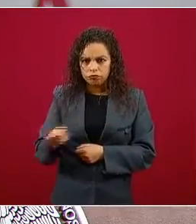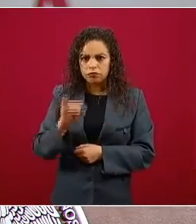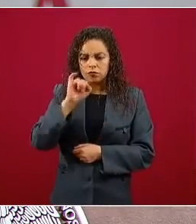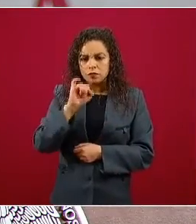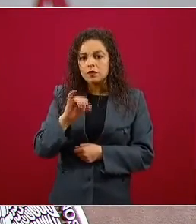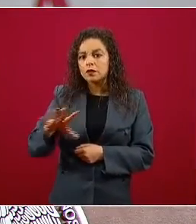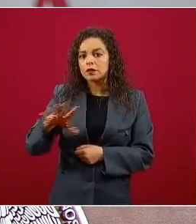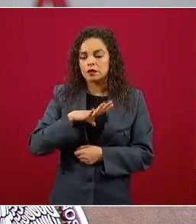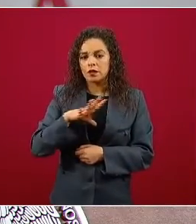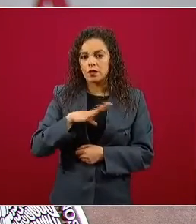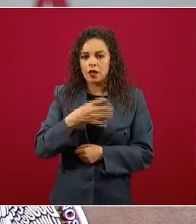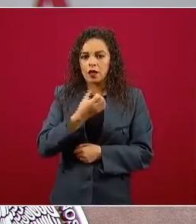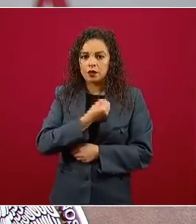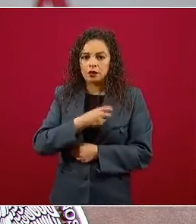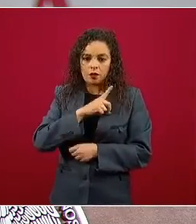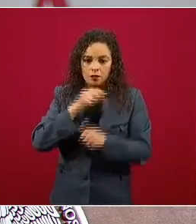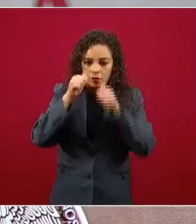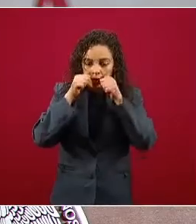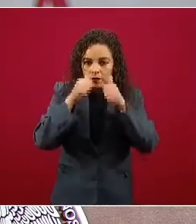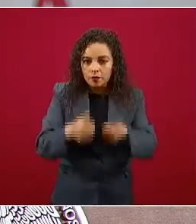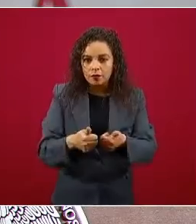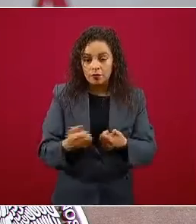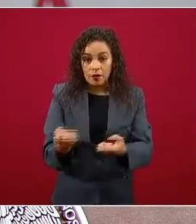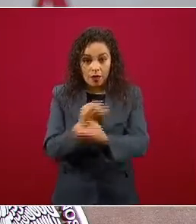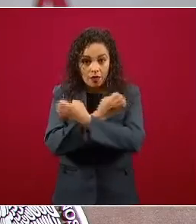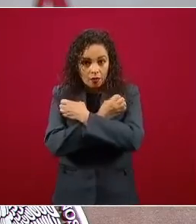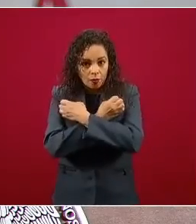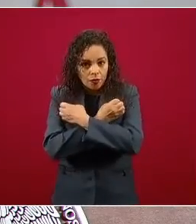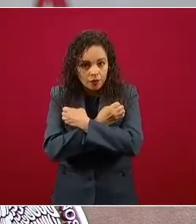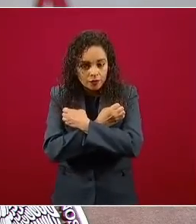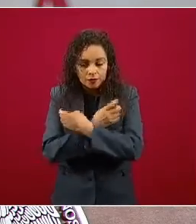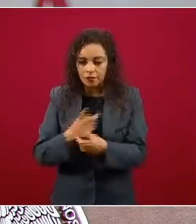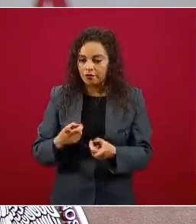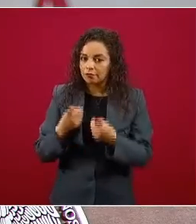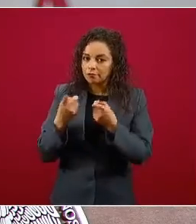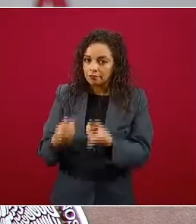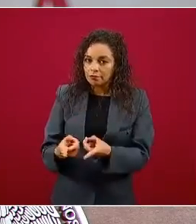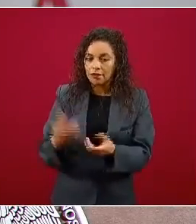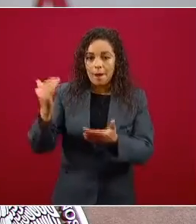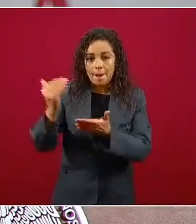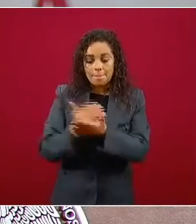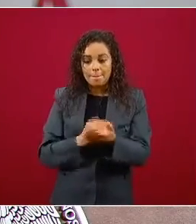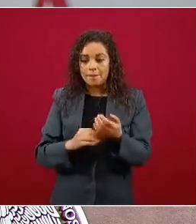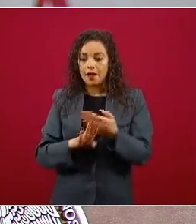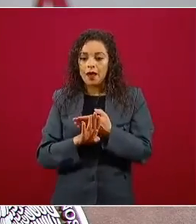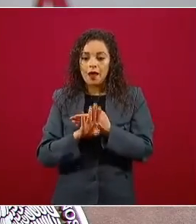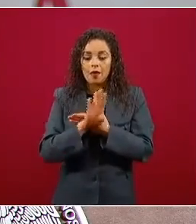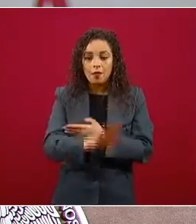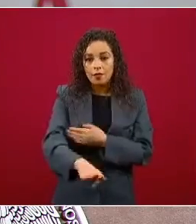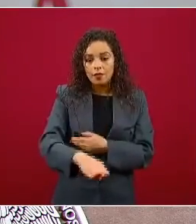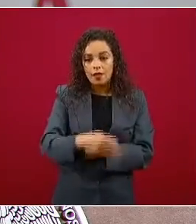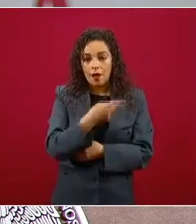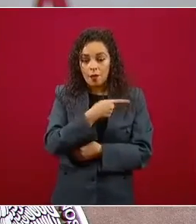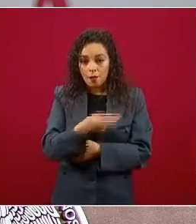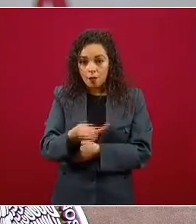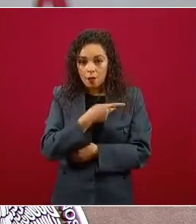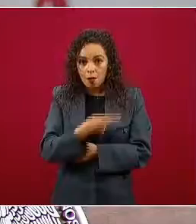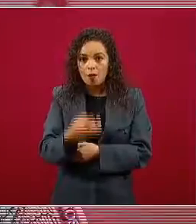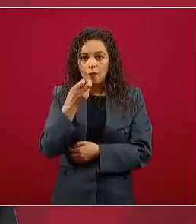salud, el que no haya pobreza, eso corresponde al